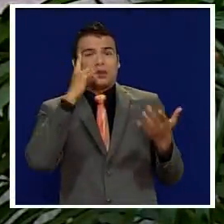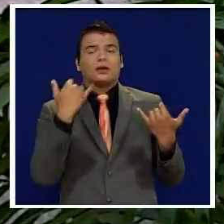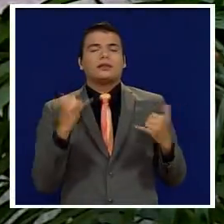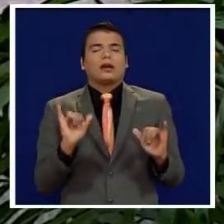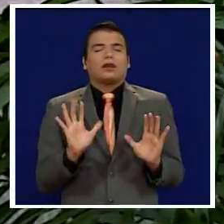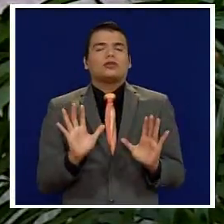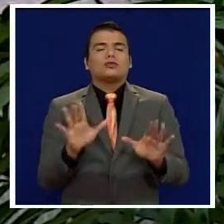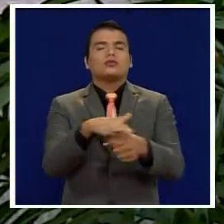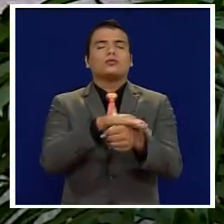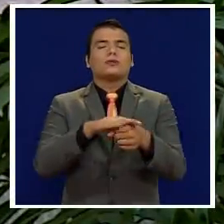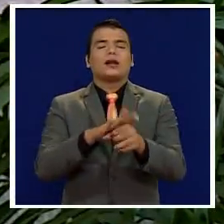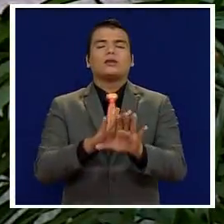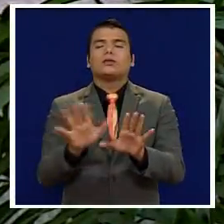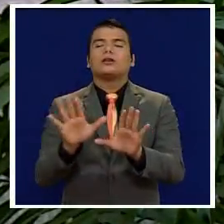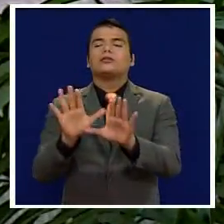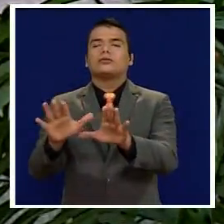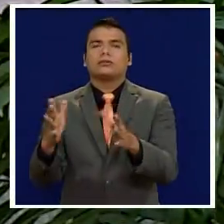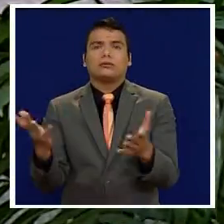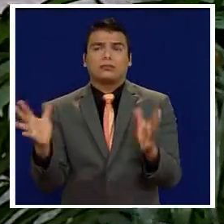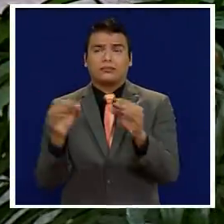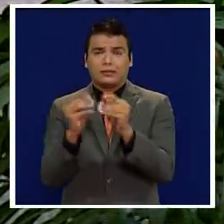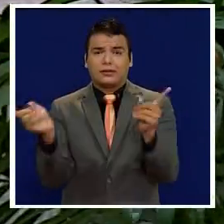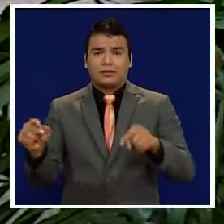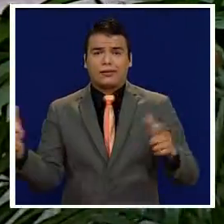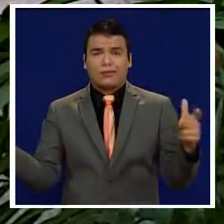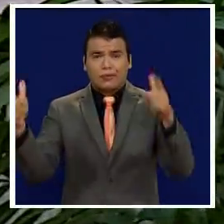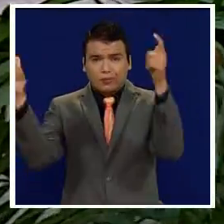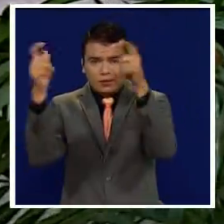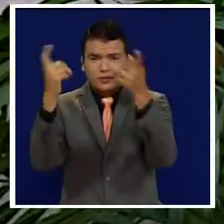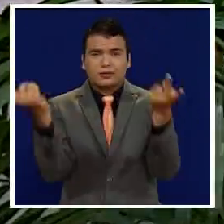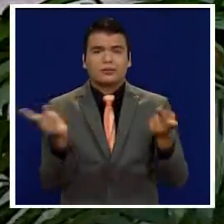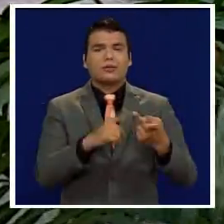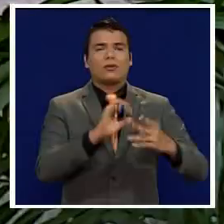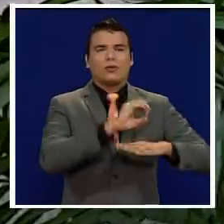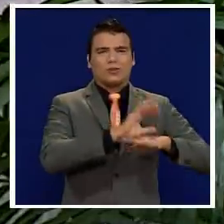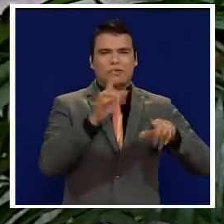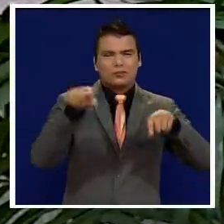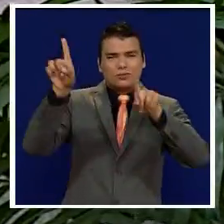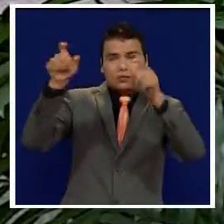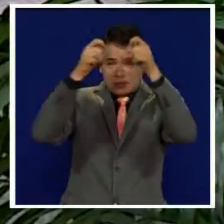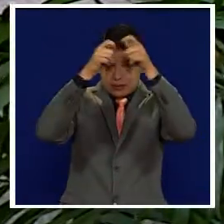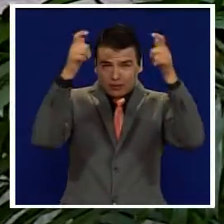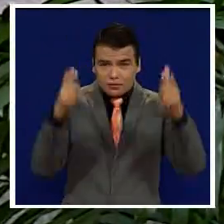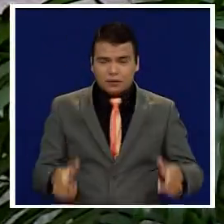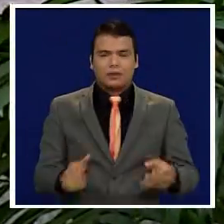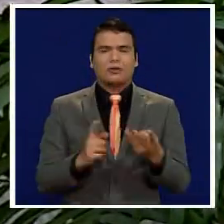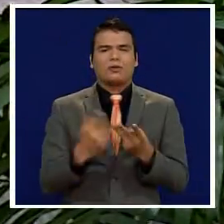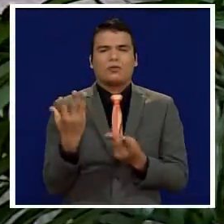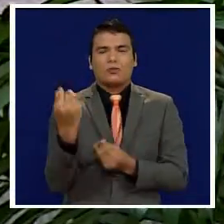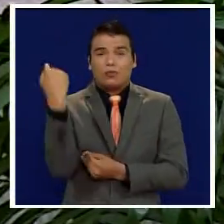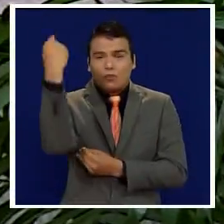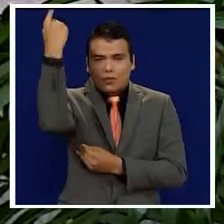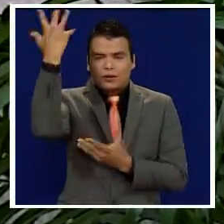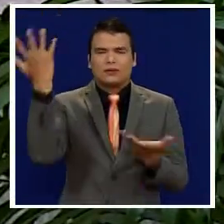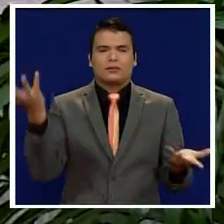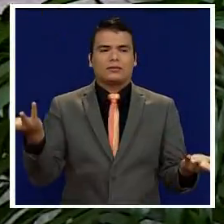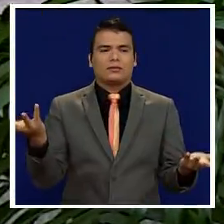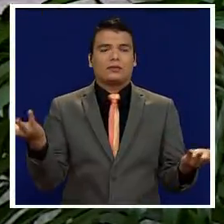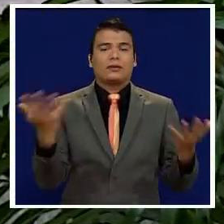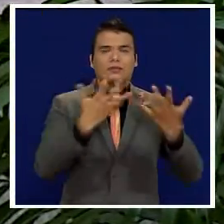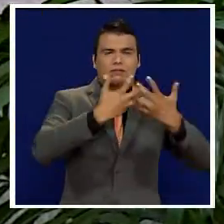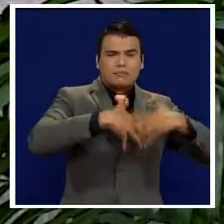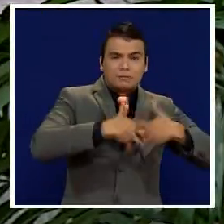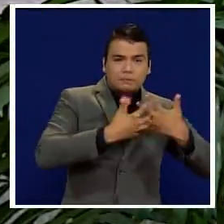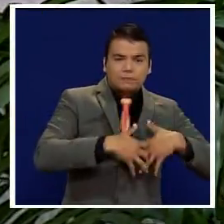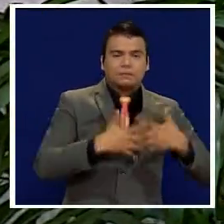y la vereda, sino hasta el Congreso, las organizaciones del Estado, los partidos políticos, las